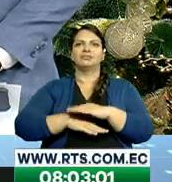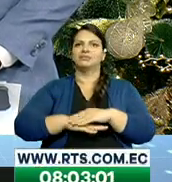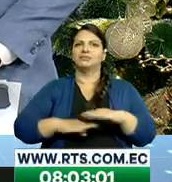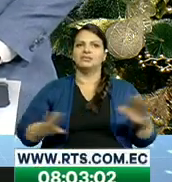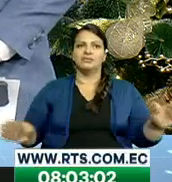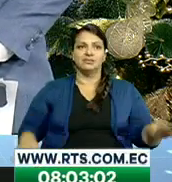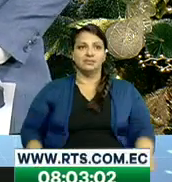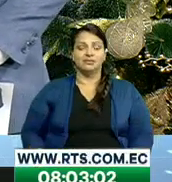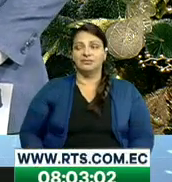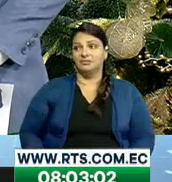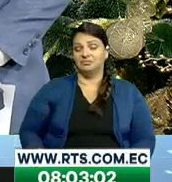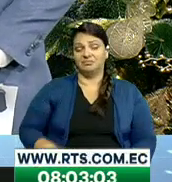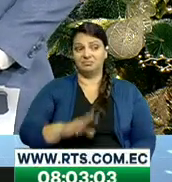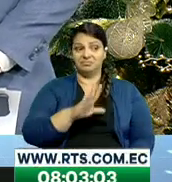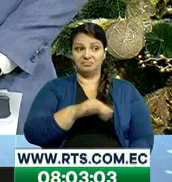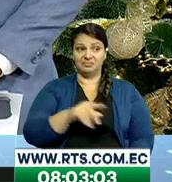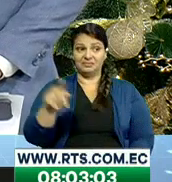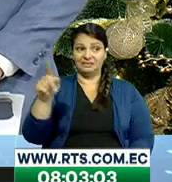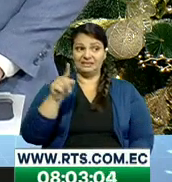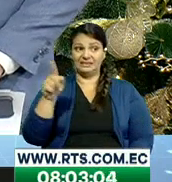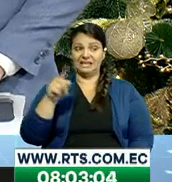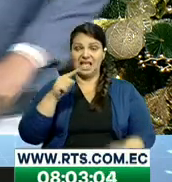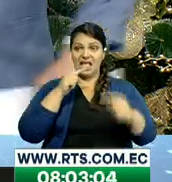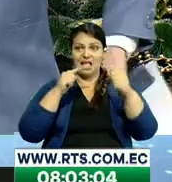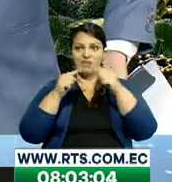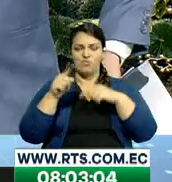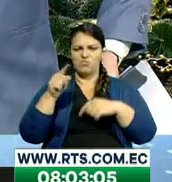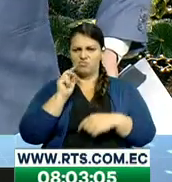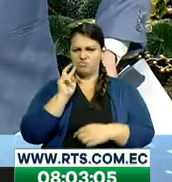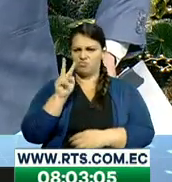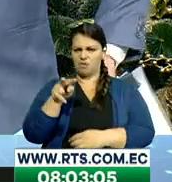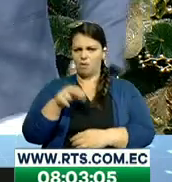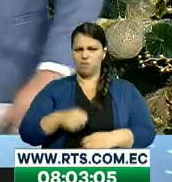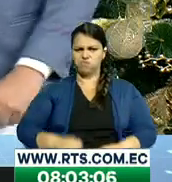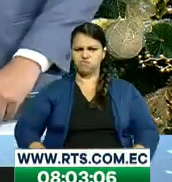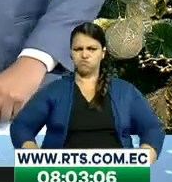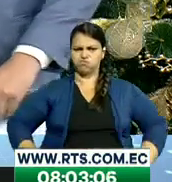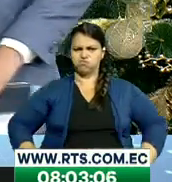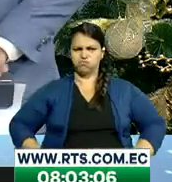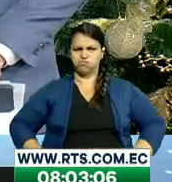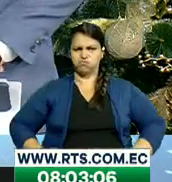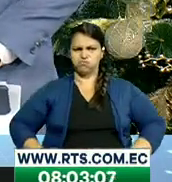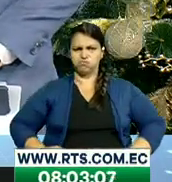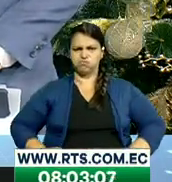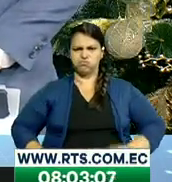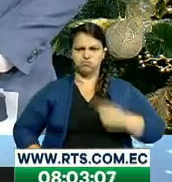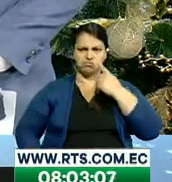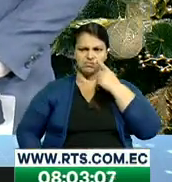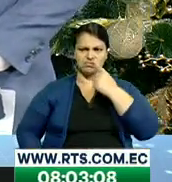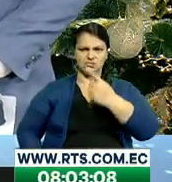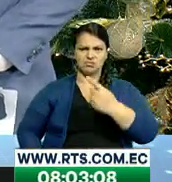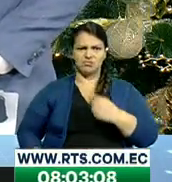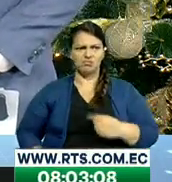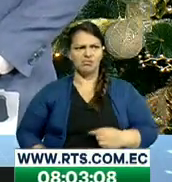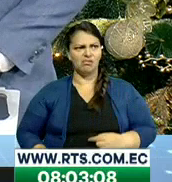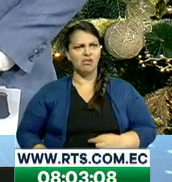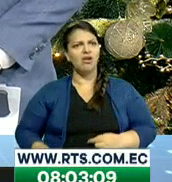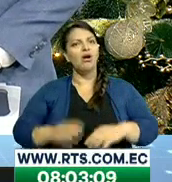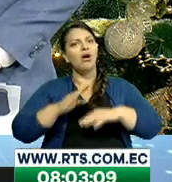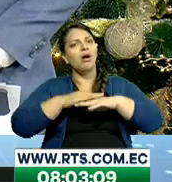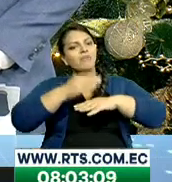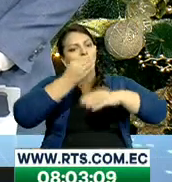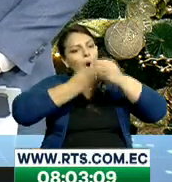Eso. El de la Noti 1, que está ahorita aquí. Oiga, también. Está bien, así, ¿ves? Ahí está, mire usted dice. Bueno, vamos con